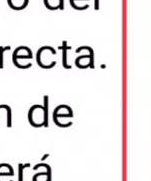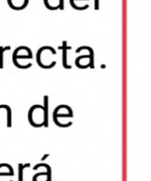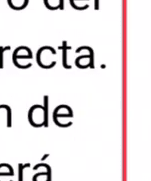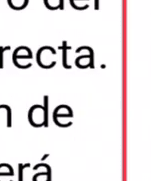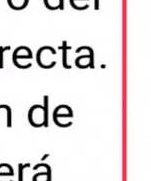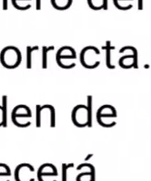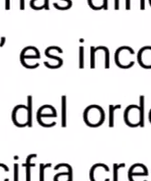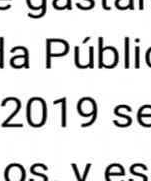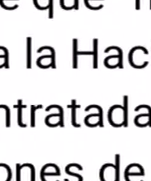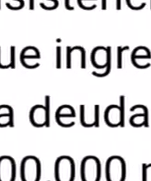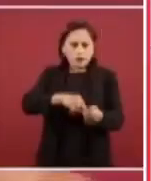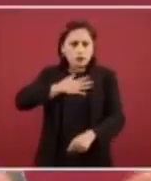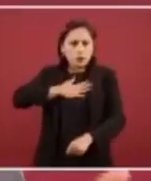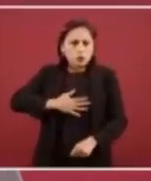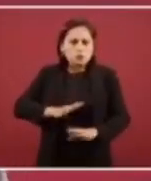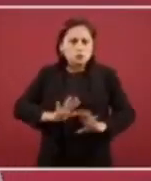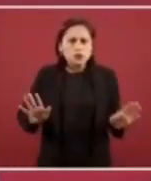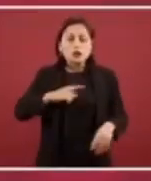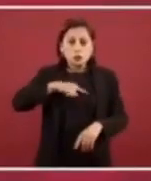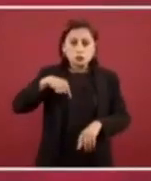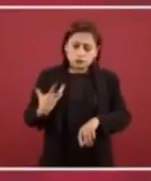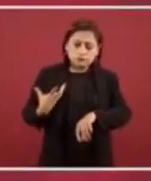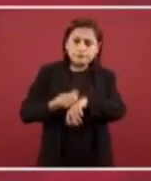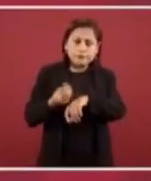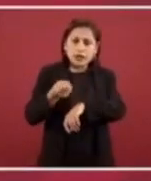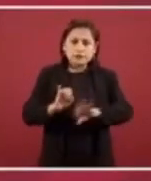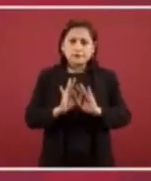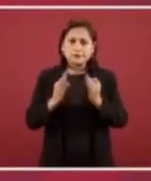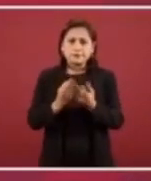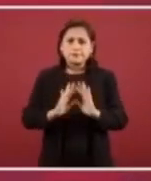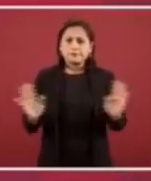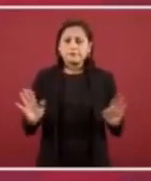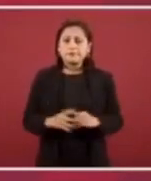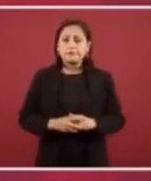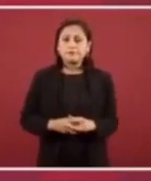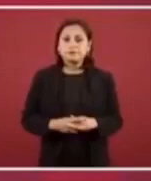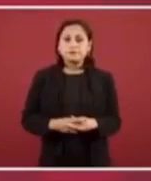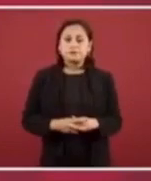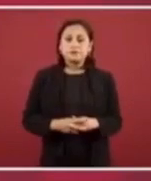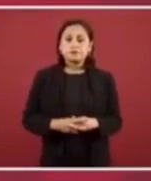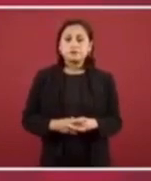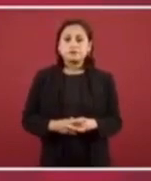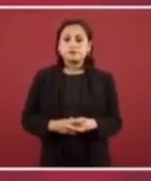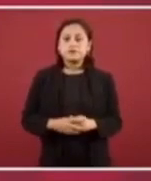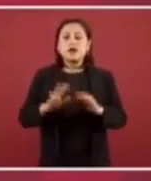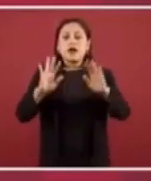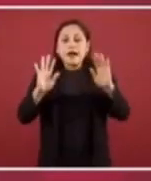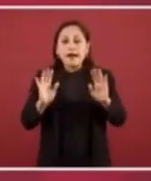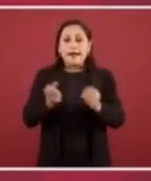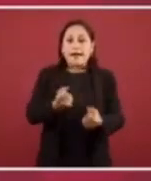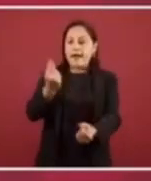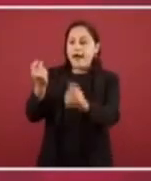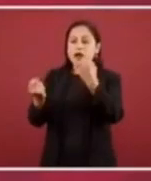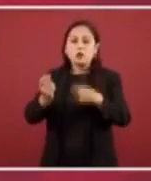mexicanos pobres. Ese es nuestro modelo. Que no se acepte, no se entienda,